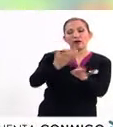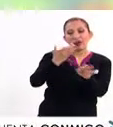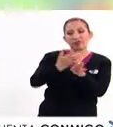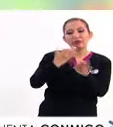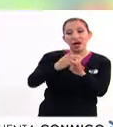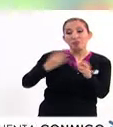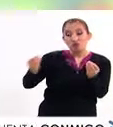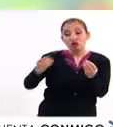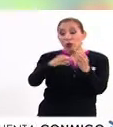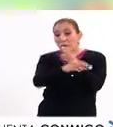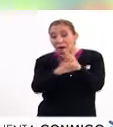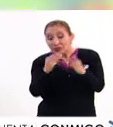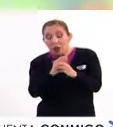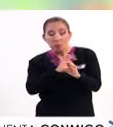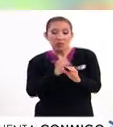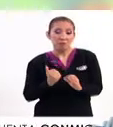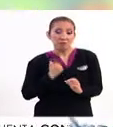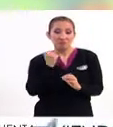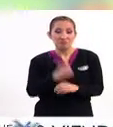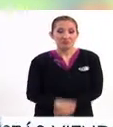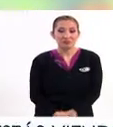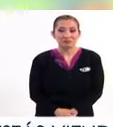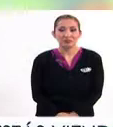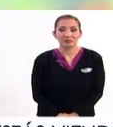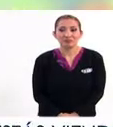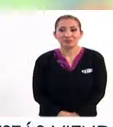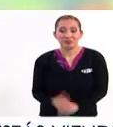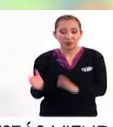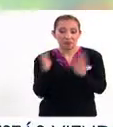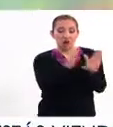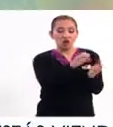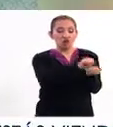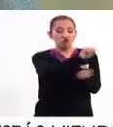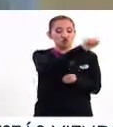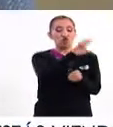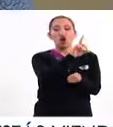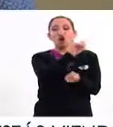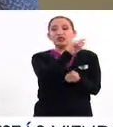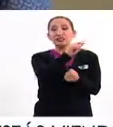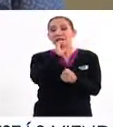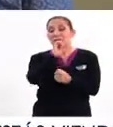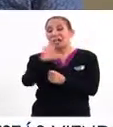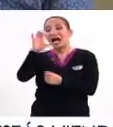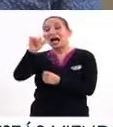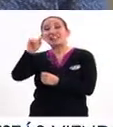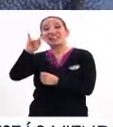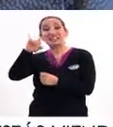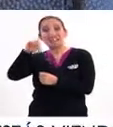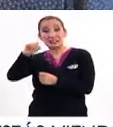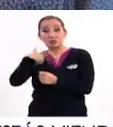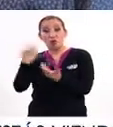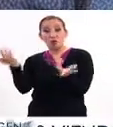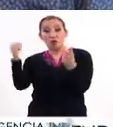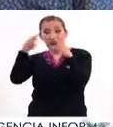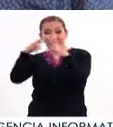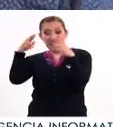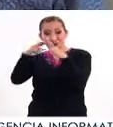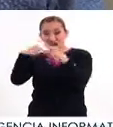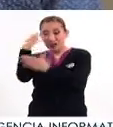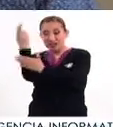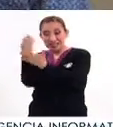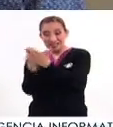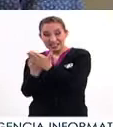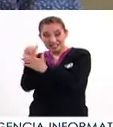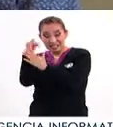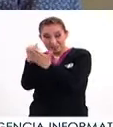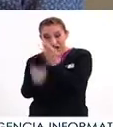ahora que hay tantas herramientas que se puede aprovechar. Bueno, está por un lado los códices, pero también el catecismo de los rudos, que realmente eran puras imágenes. Sí, yo no sé